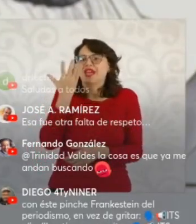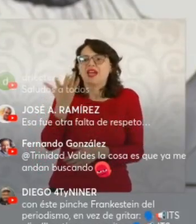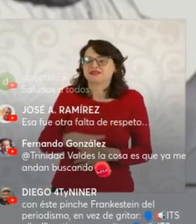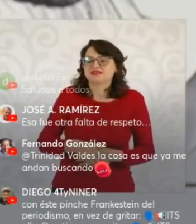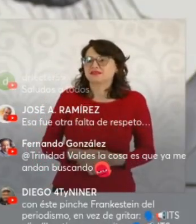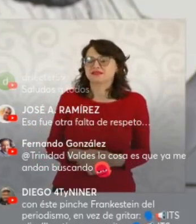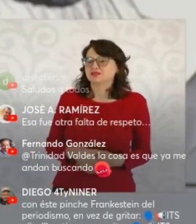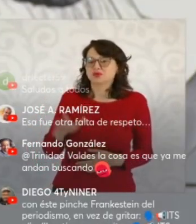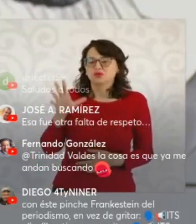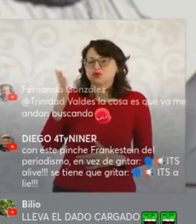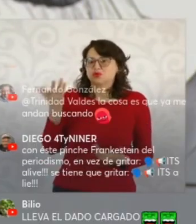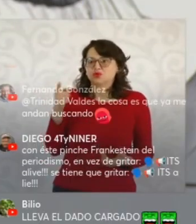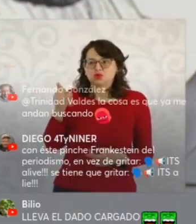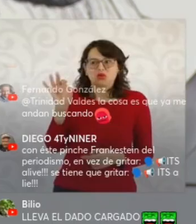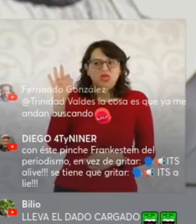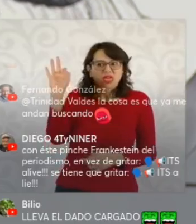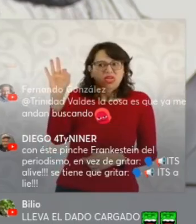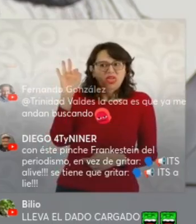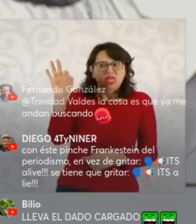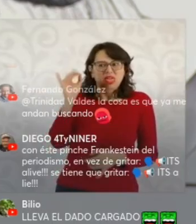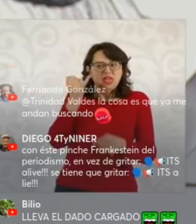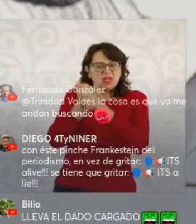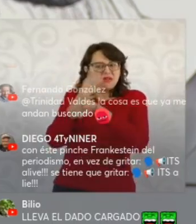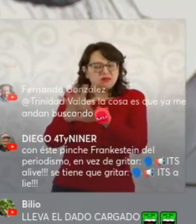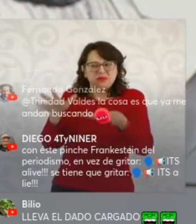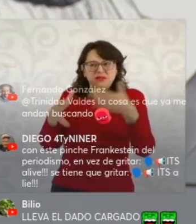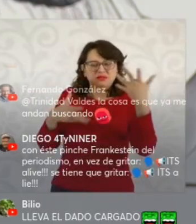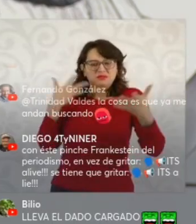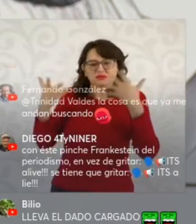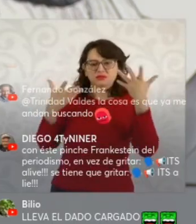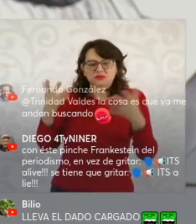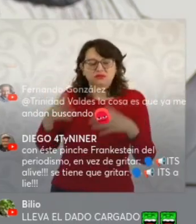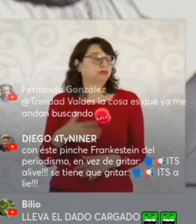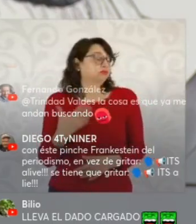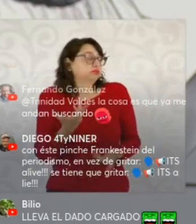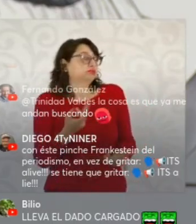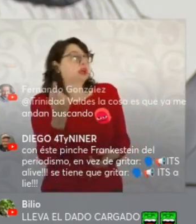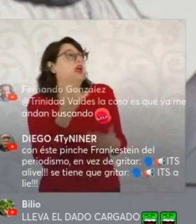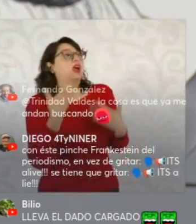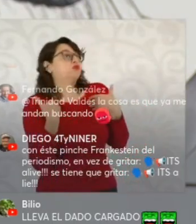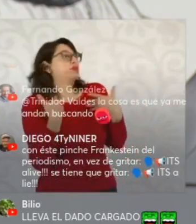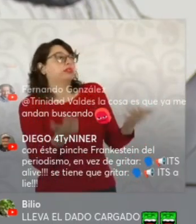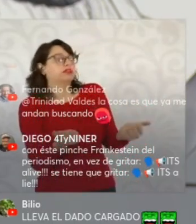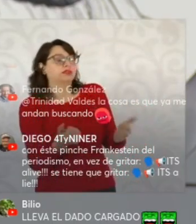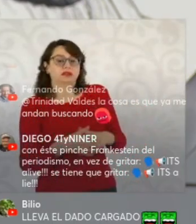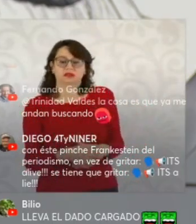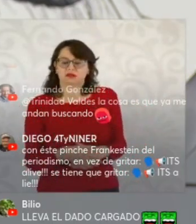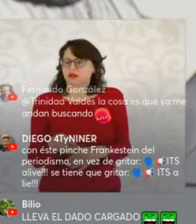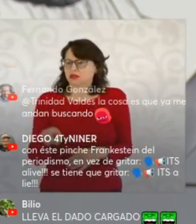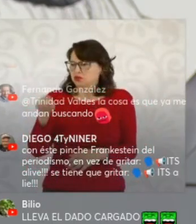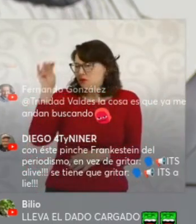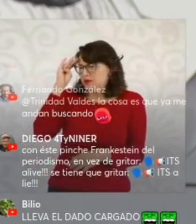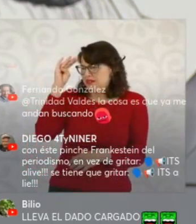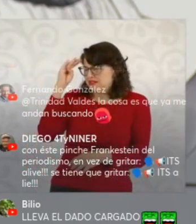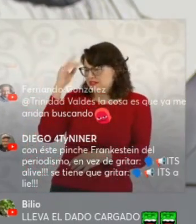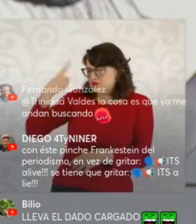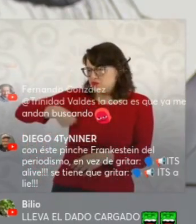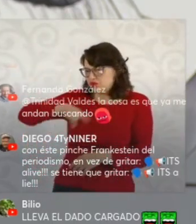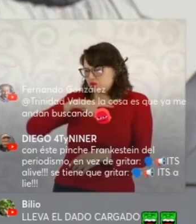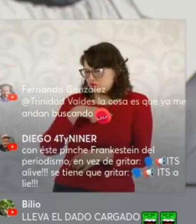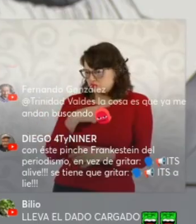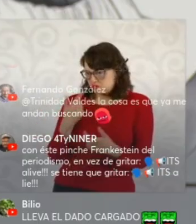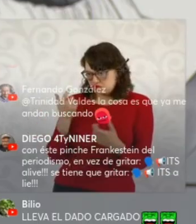a qué se refiere. Pues sí, porque… ¿Qué es lo que no entiende ahí? O sea, ¿qué insinúas? ¿Que estamos haciendo algo distinto a lo que hemos